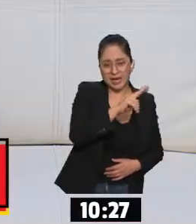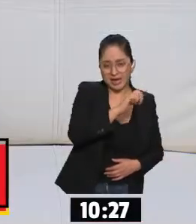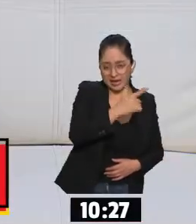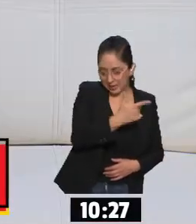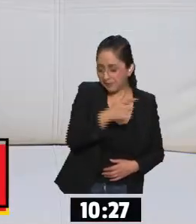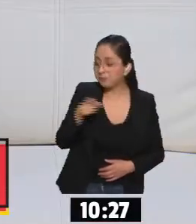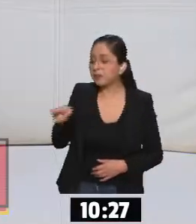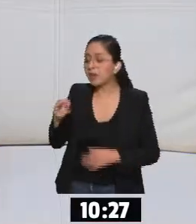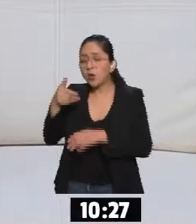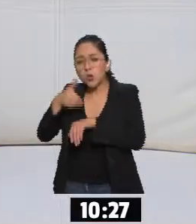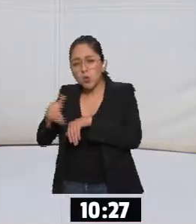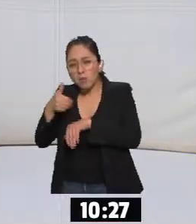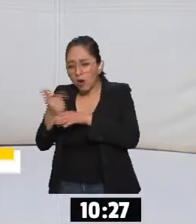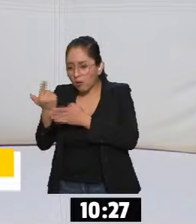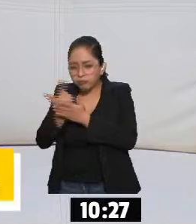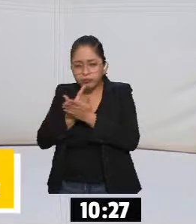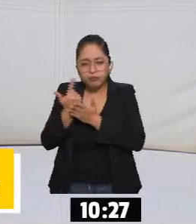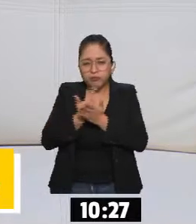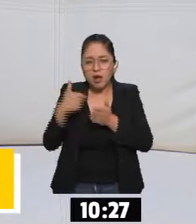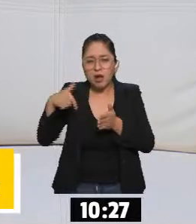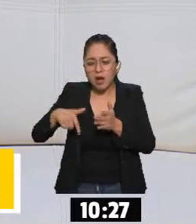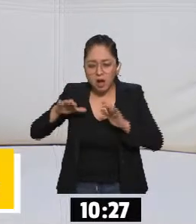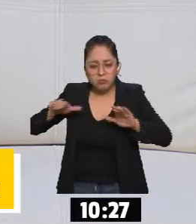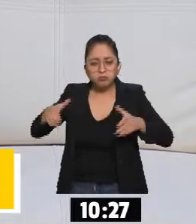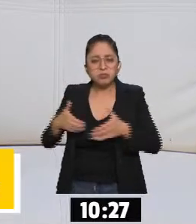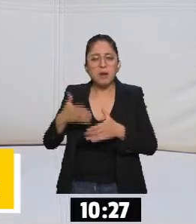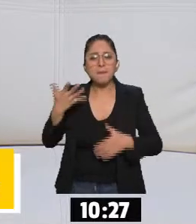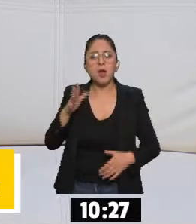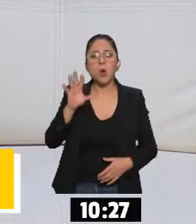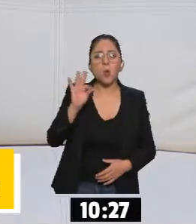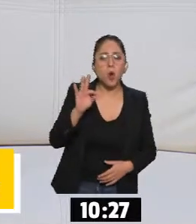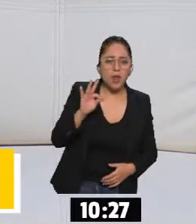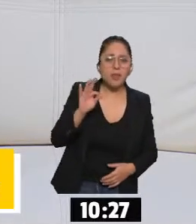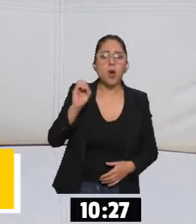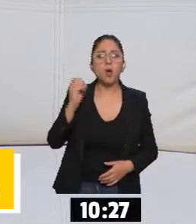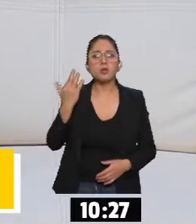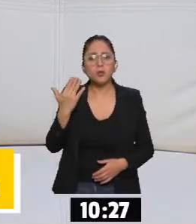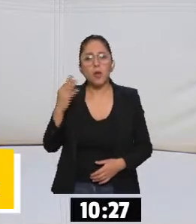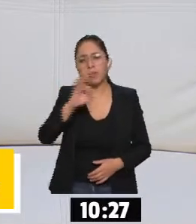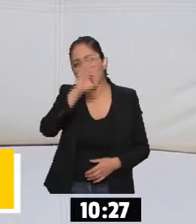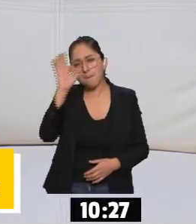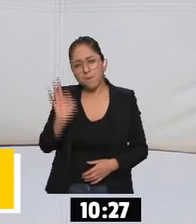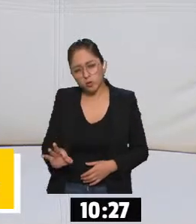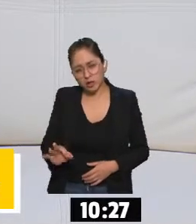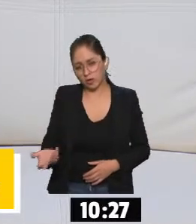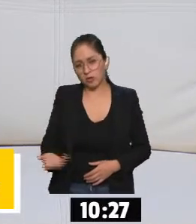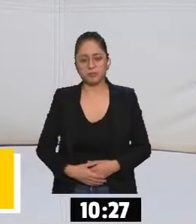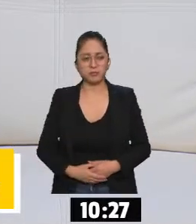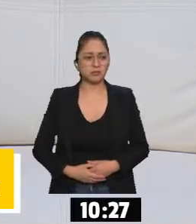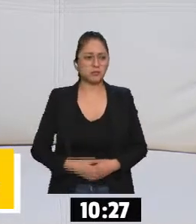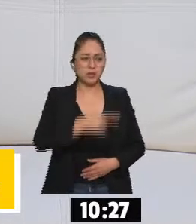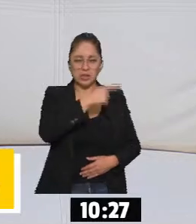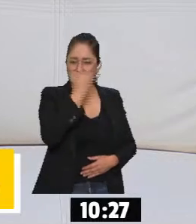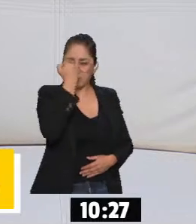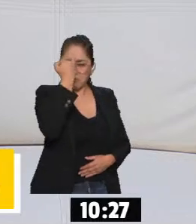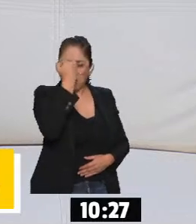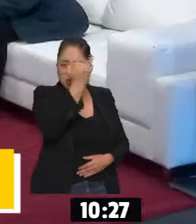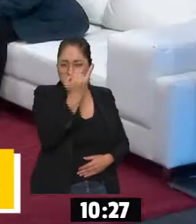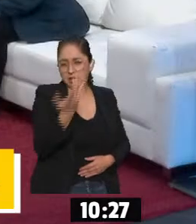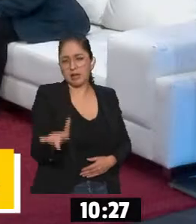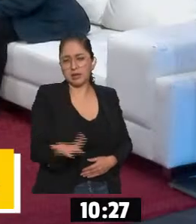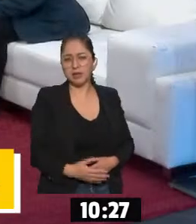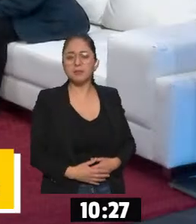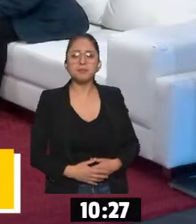organizaciones, somos por lo menos el 40, el 50%. Imagínese nada Pero más. a ver, ¿y por qué se